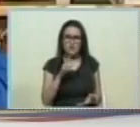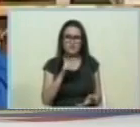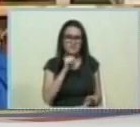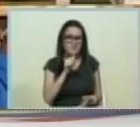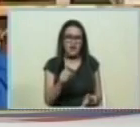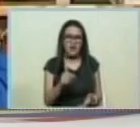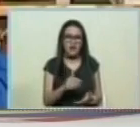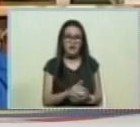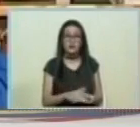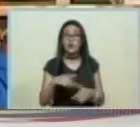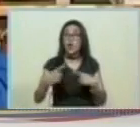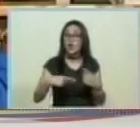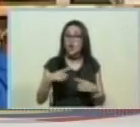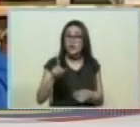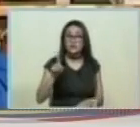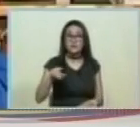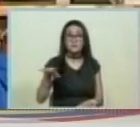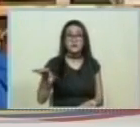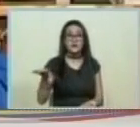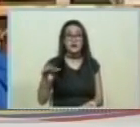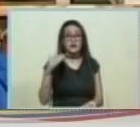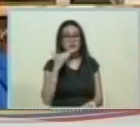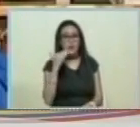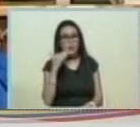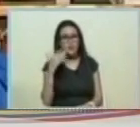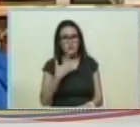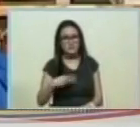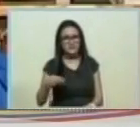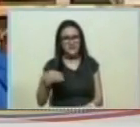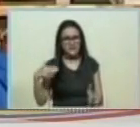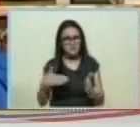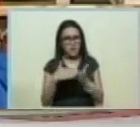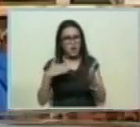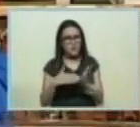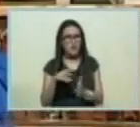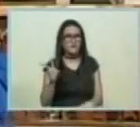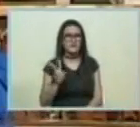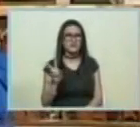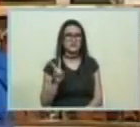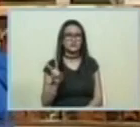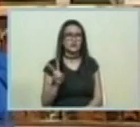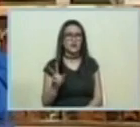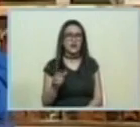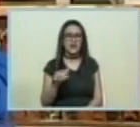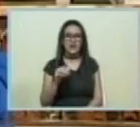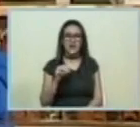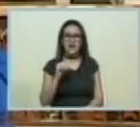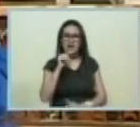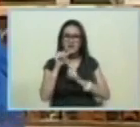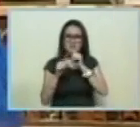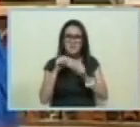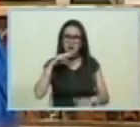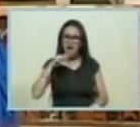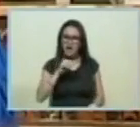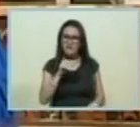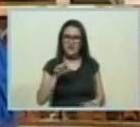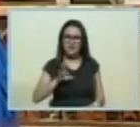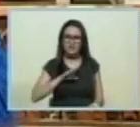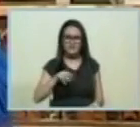días el imperialismo con sus aliados internacionales atacando a Venezuela, mal hablando de Venezuela, tomando